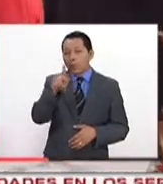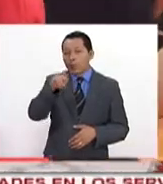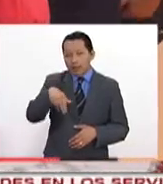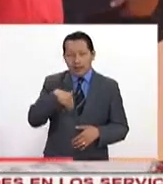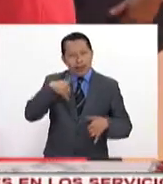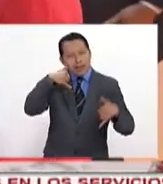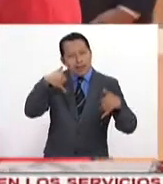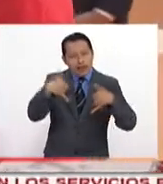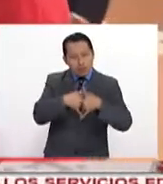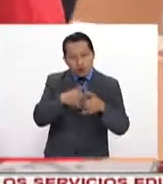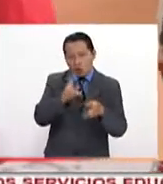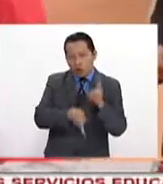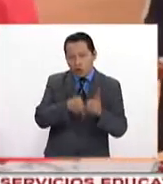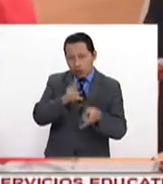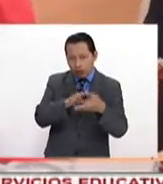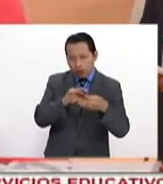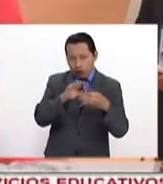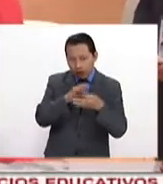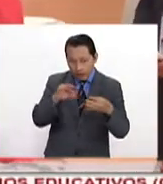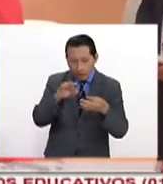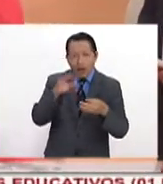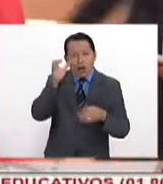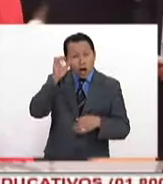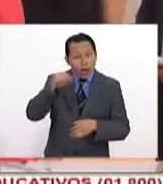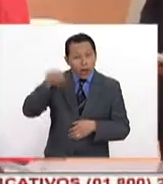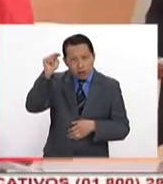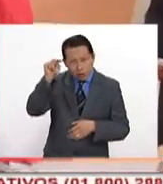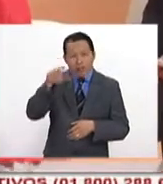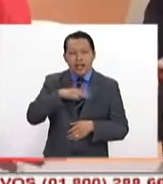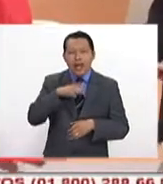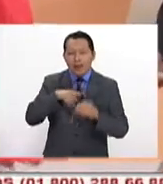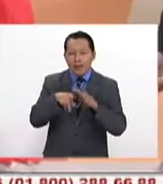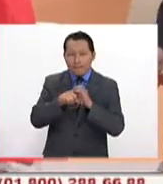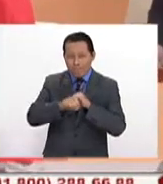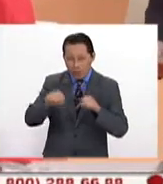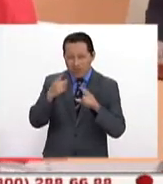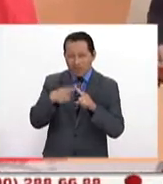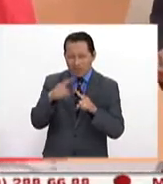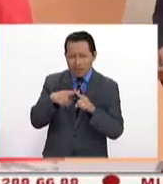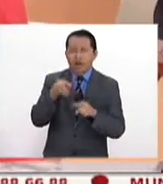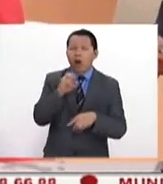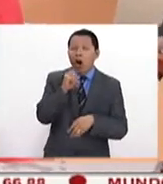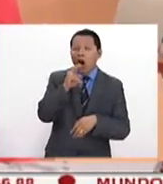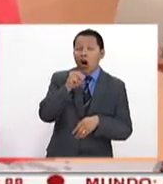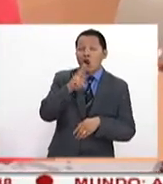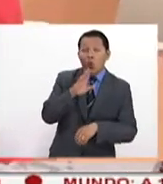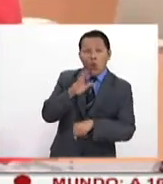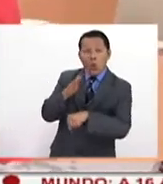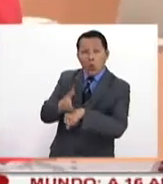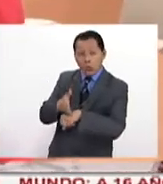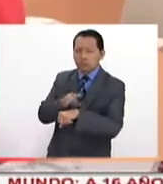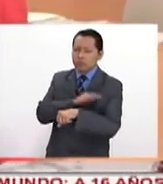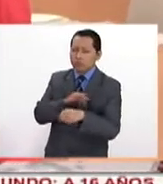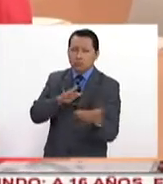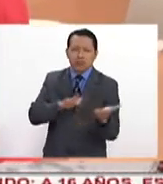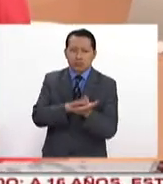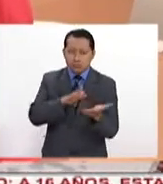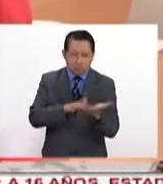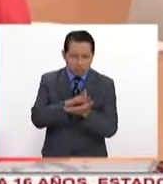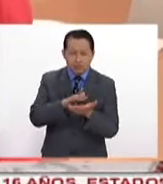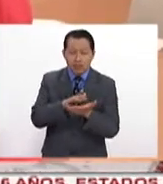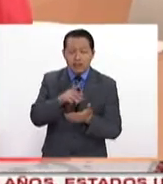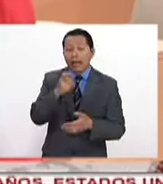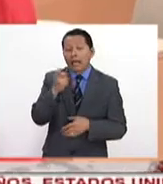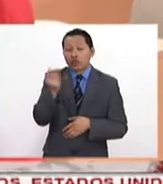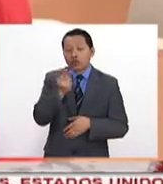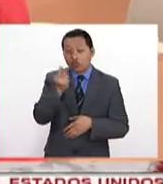se refirieron al conflicto nuclear de Norcorea y mostraron su apoyo a las sanciones impuestas por la ONU contra el régimen de Kim Jong-un. Ambos